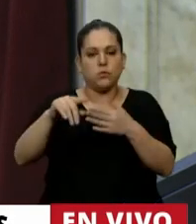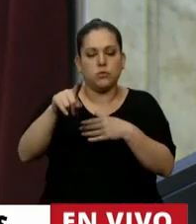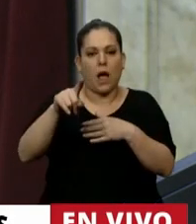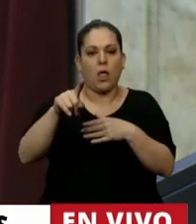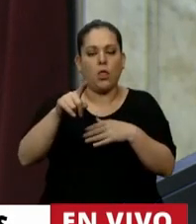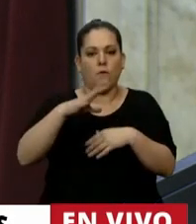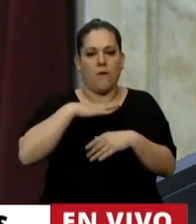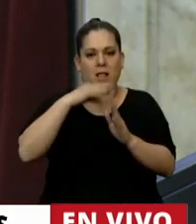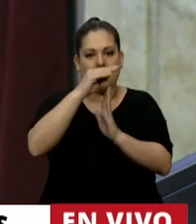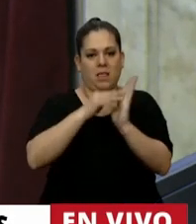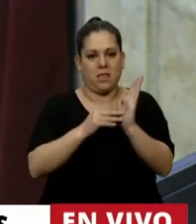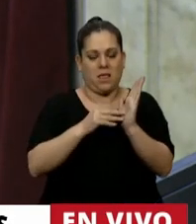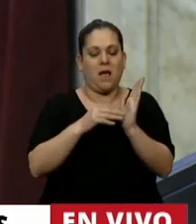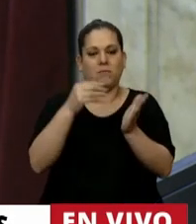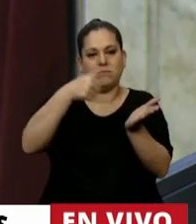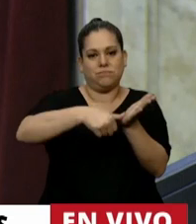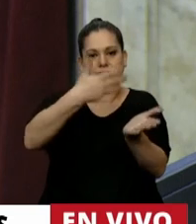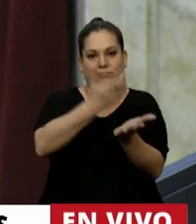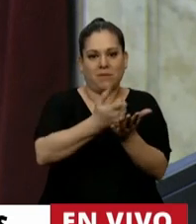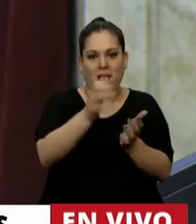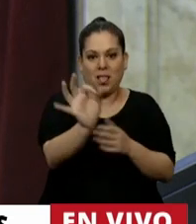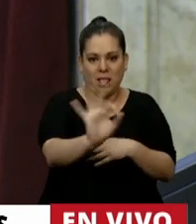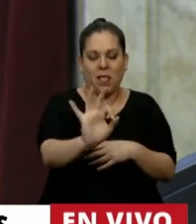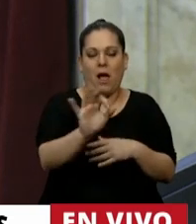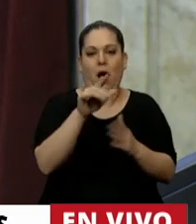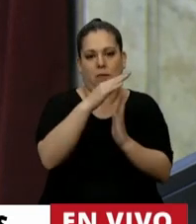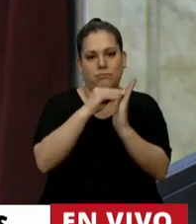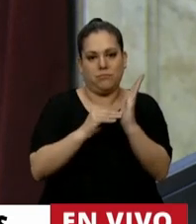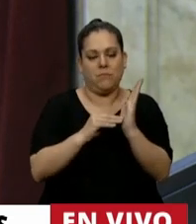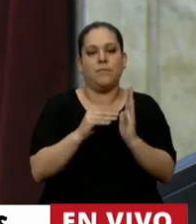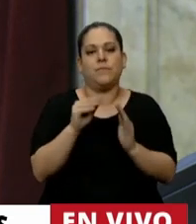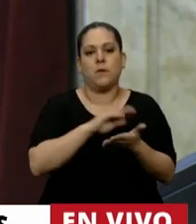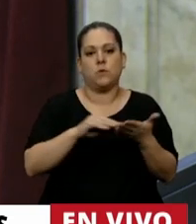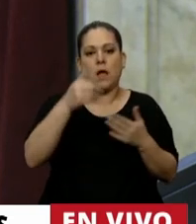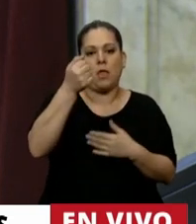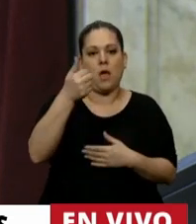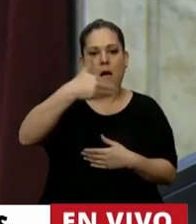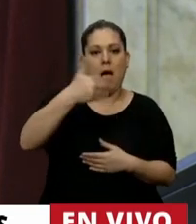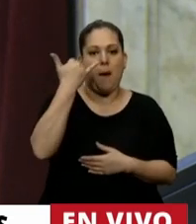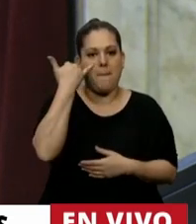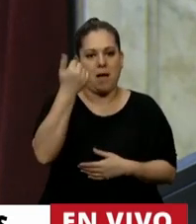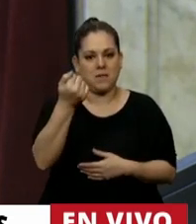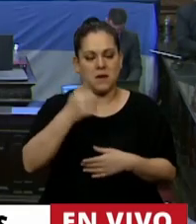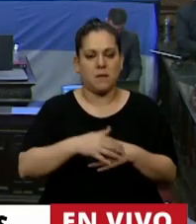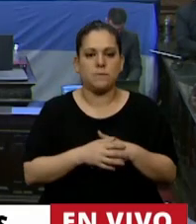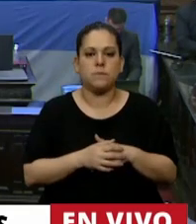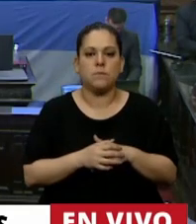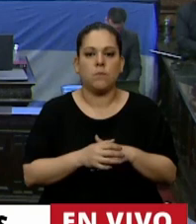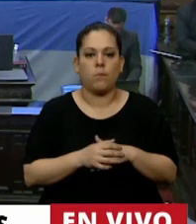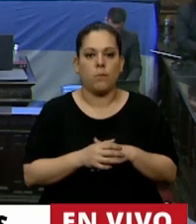sistema no les identificó el voto diputado amaya domingo louis